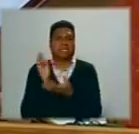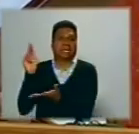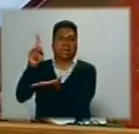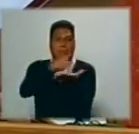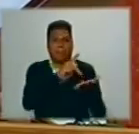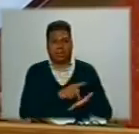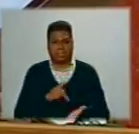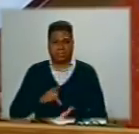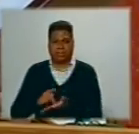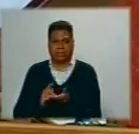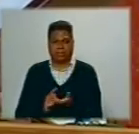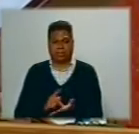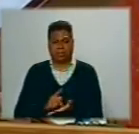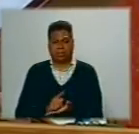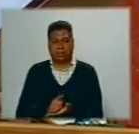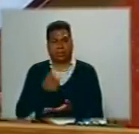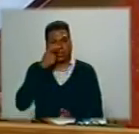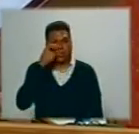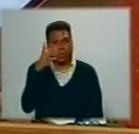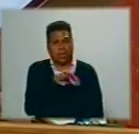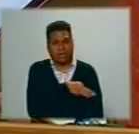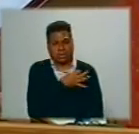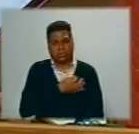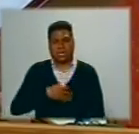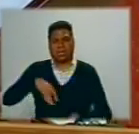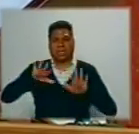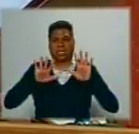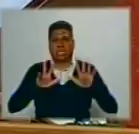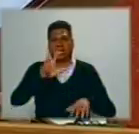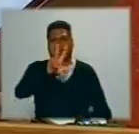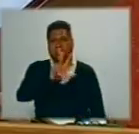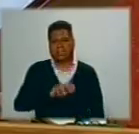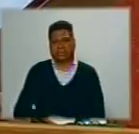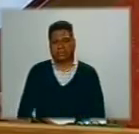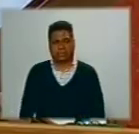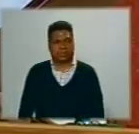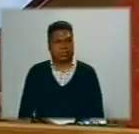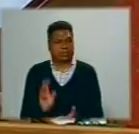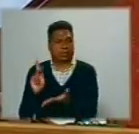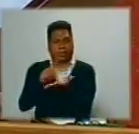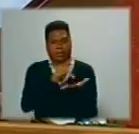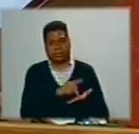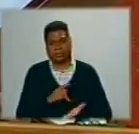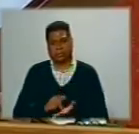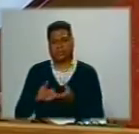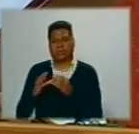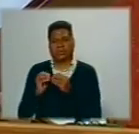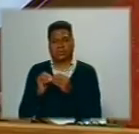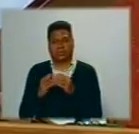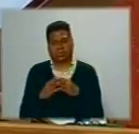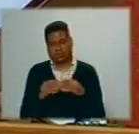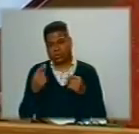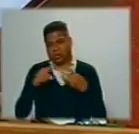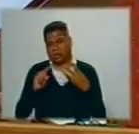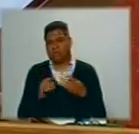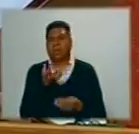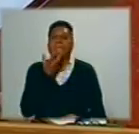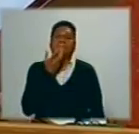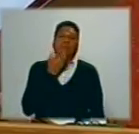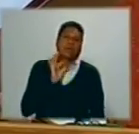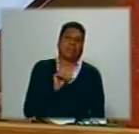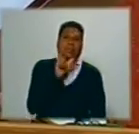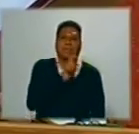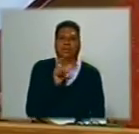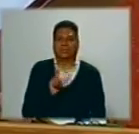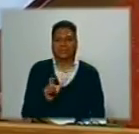participación y contraloría social. 13. A la reposición del bien o su reparación e indemnización por daños y perjuicios,